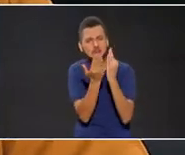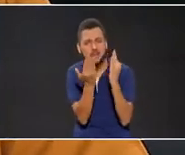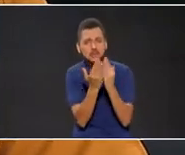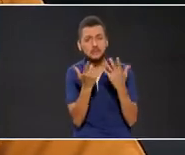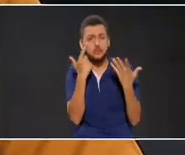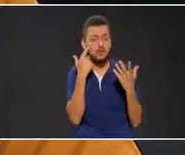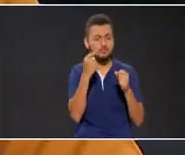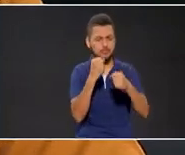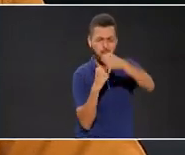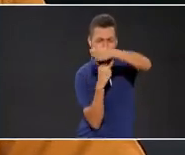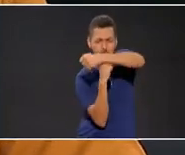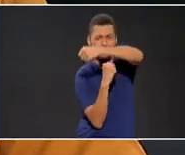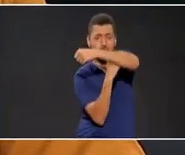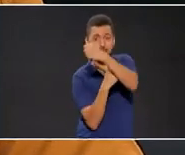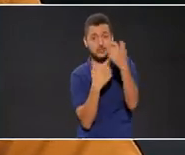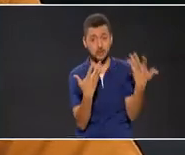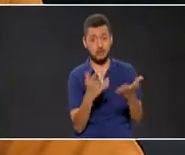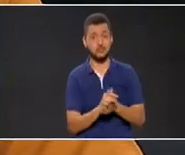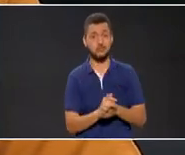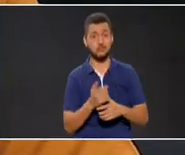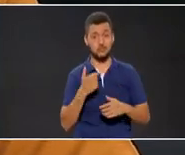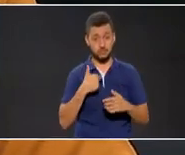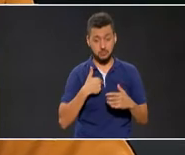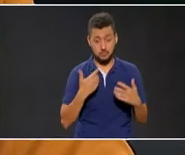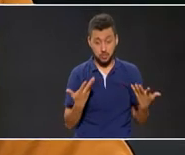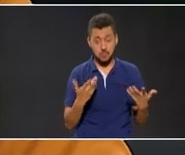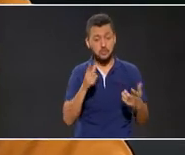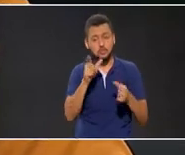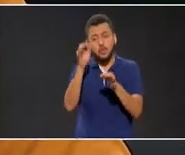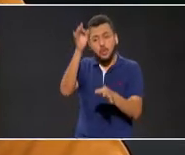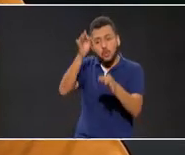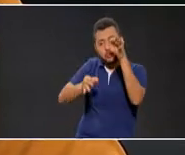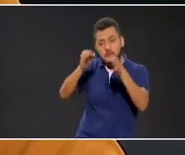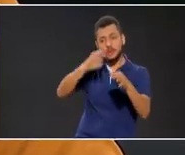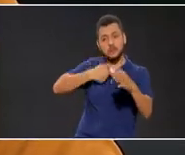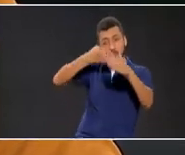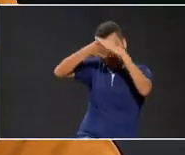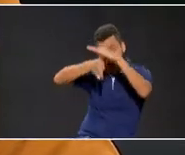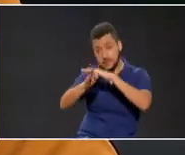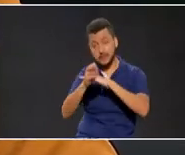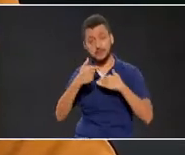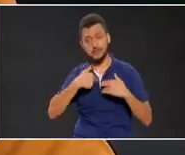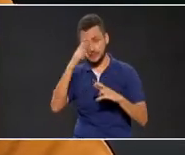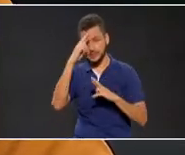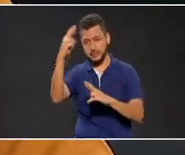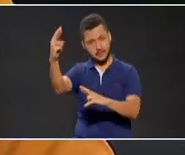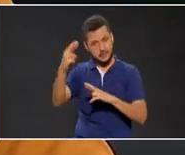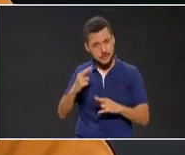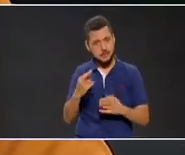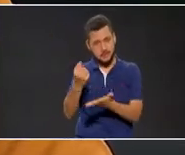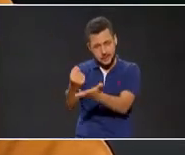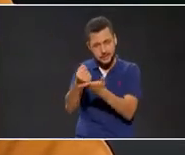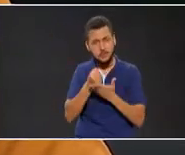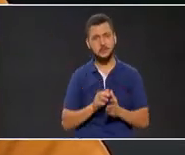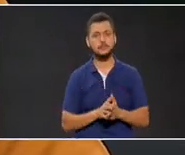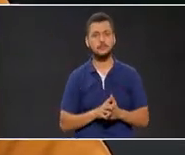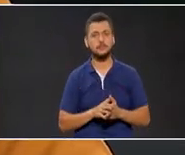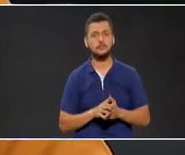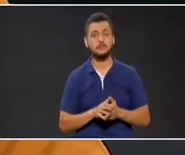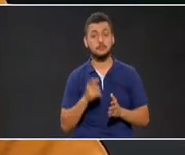económica y social sostenibilidad fiscal y de gobernabilidad queremos hacer una